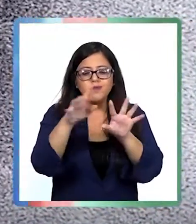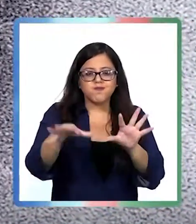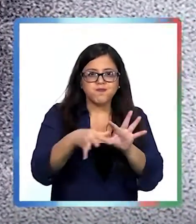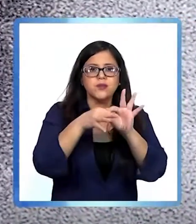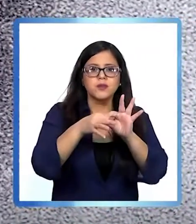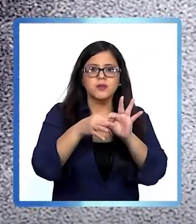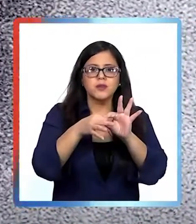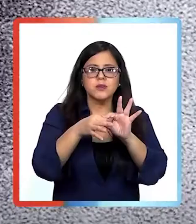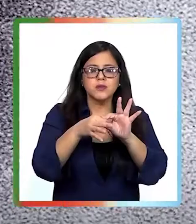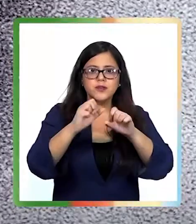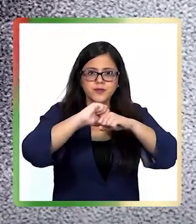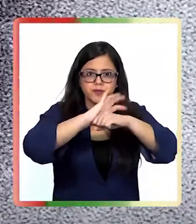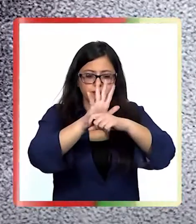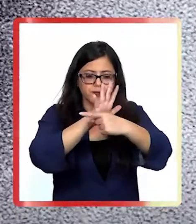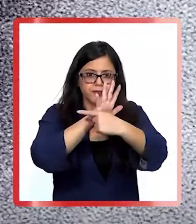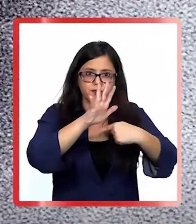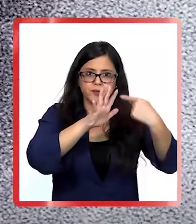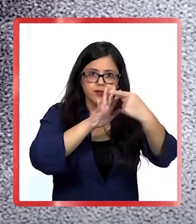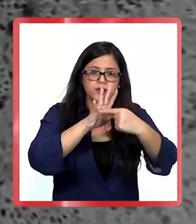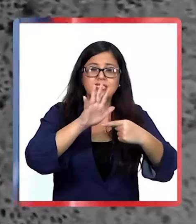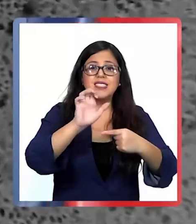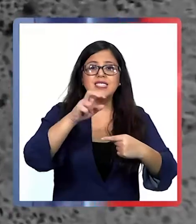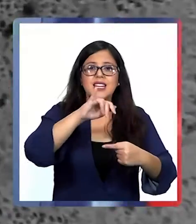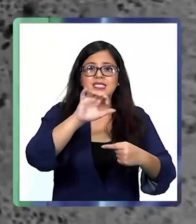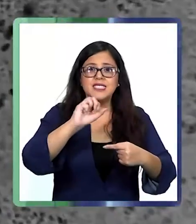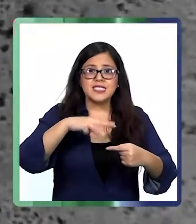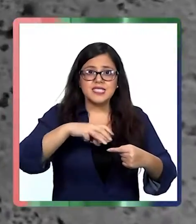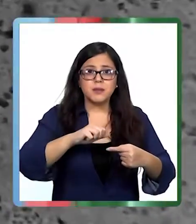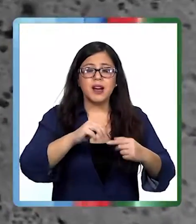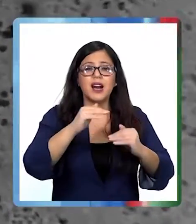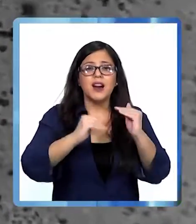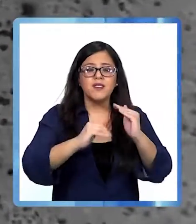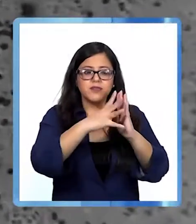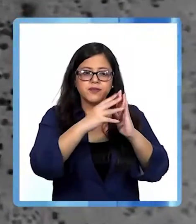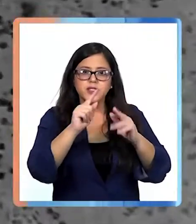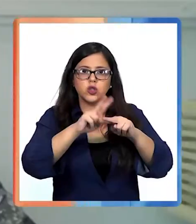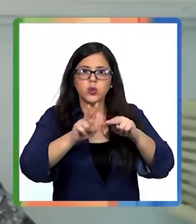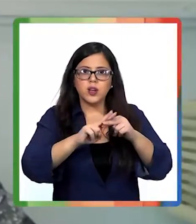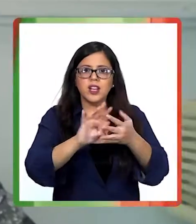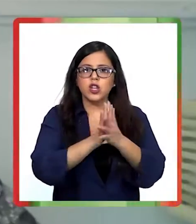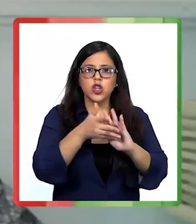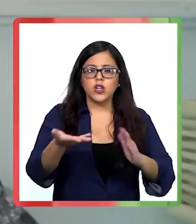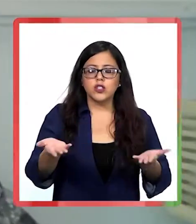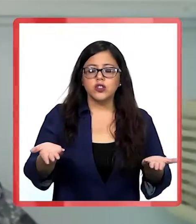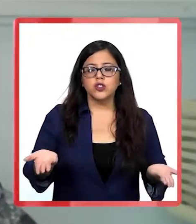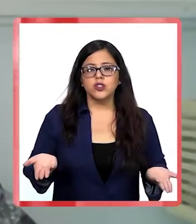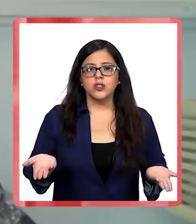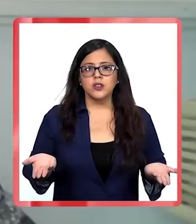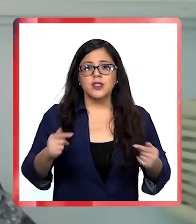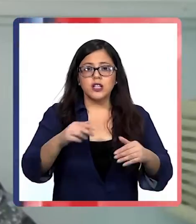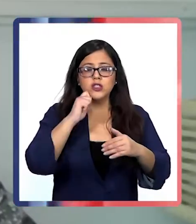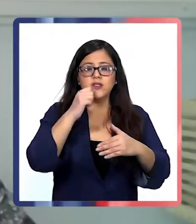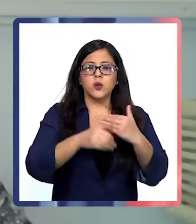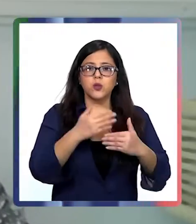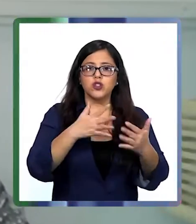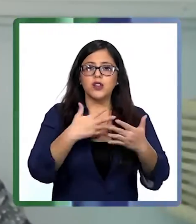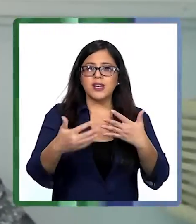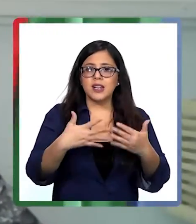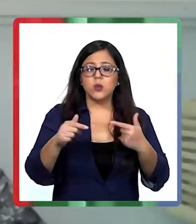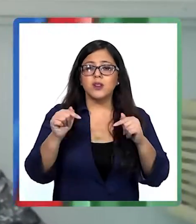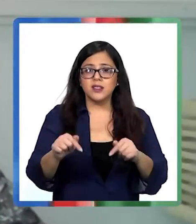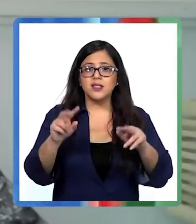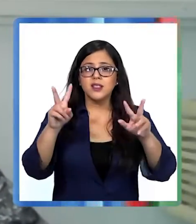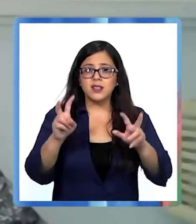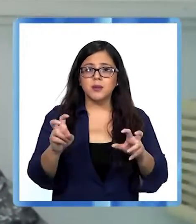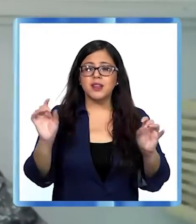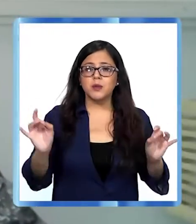partícula viral lo lleve. Y en esa copia, la enzima que hace eso se equivoca y no corrige todas esas equivocaciones. Entonces, esto es